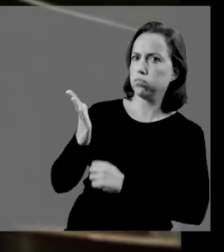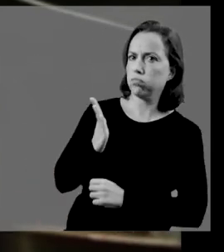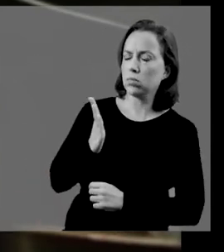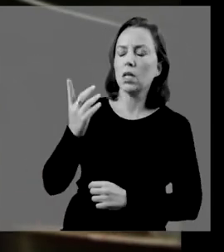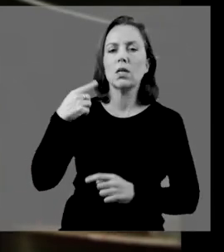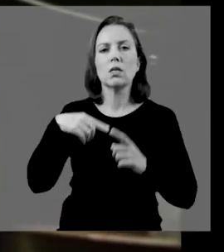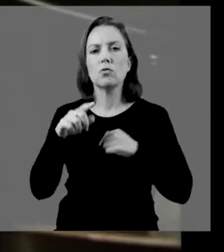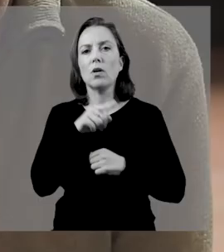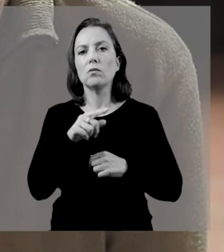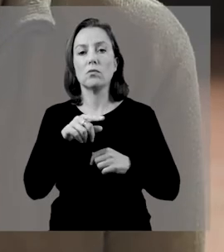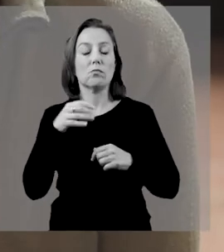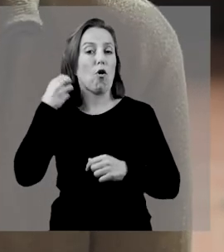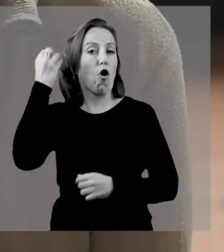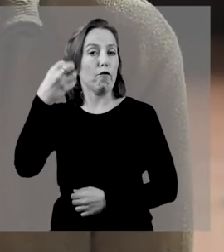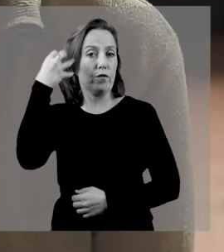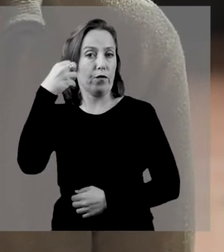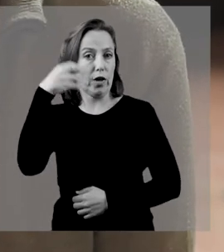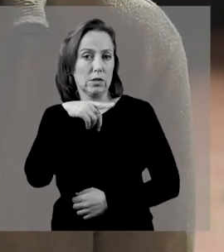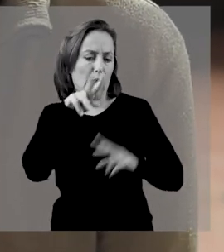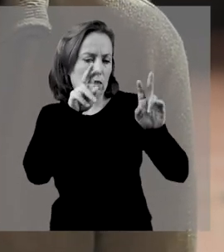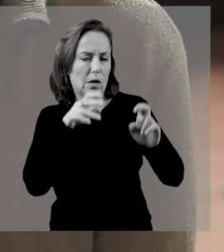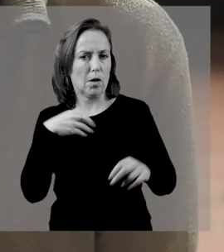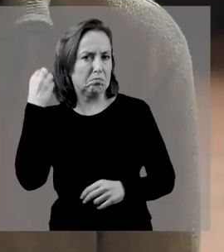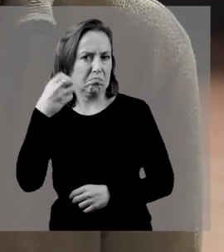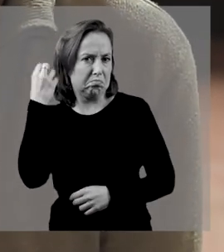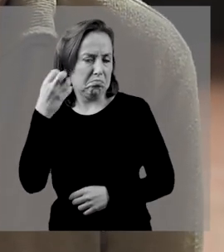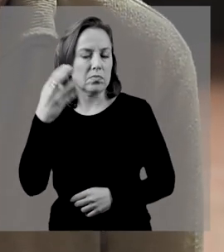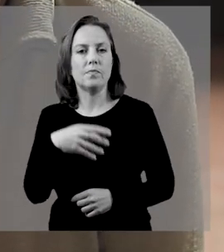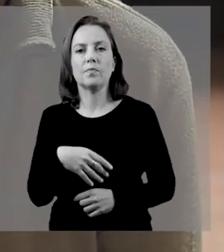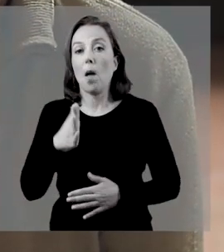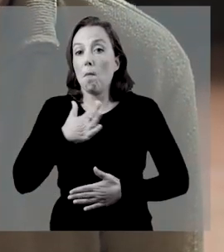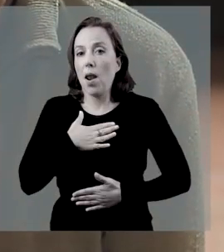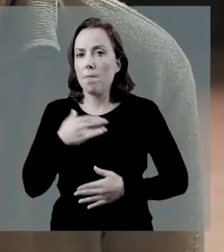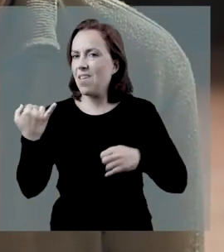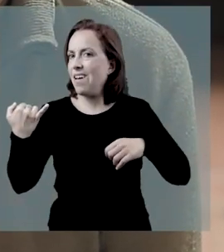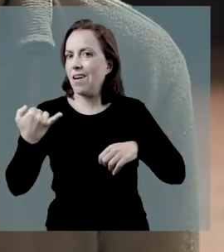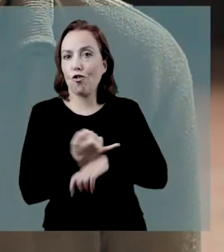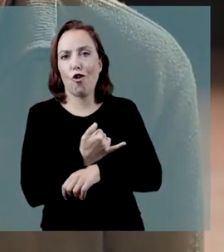ocuparon esa conferencia. Para mí el gran error de los milicos fue liberar al viejo.